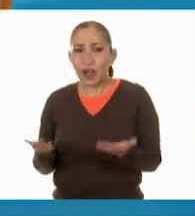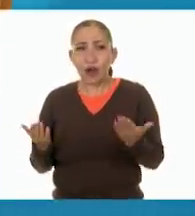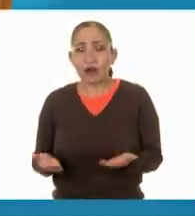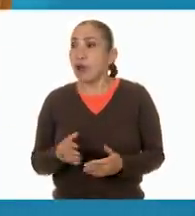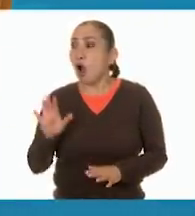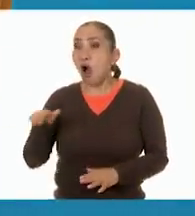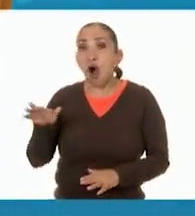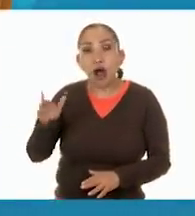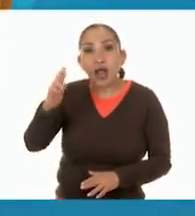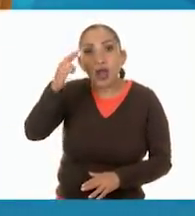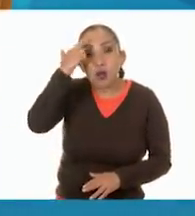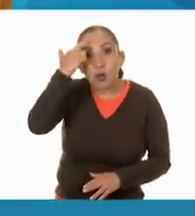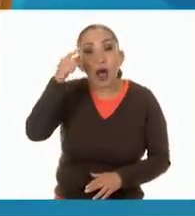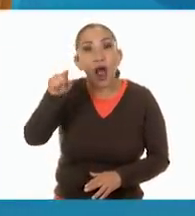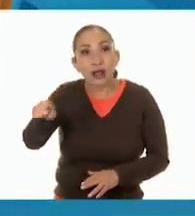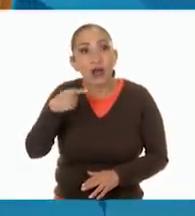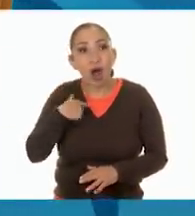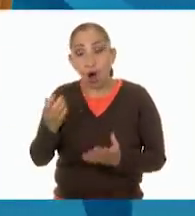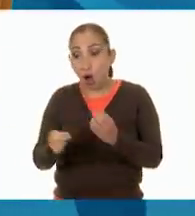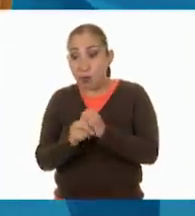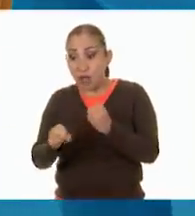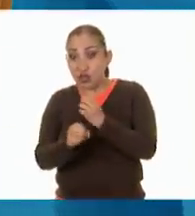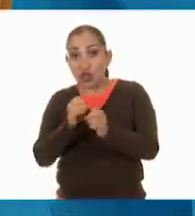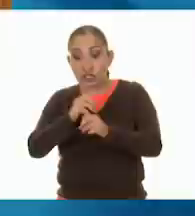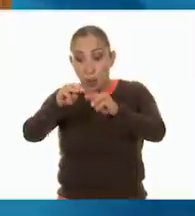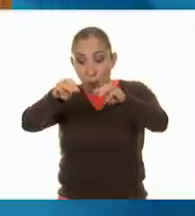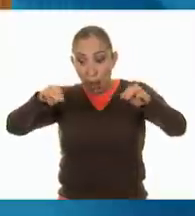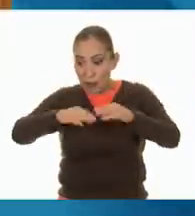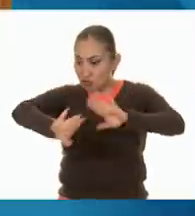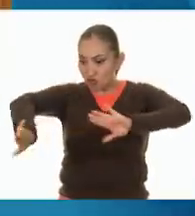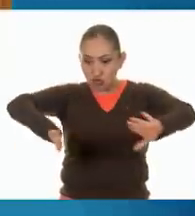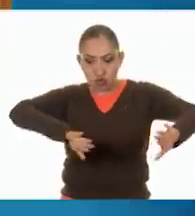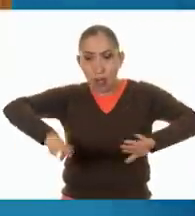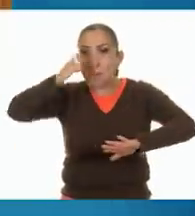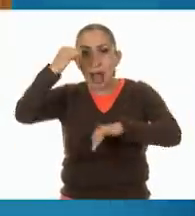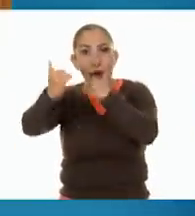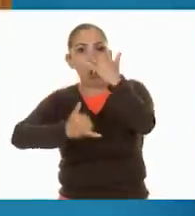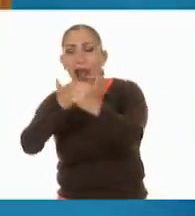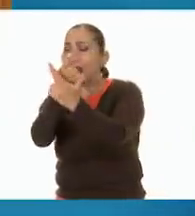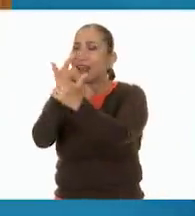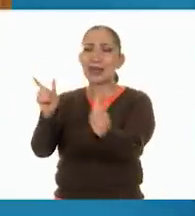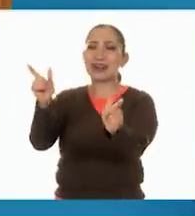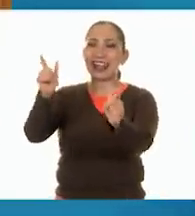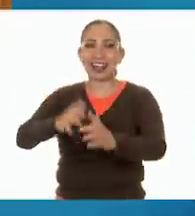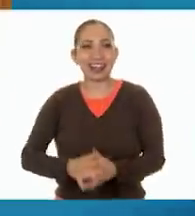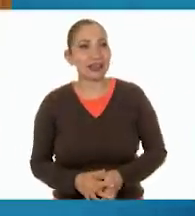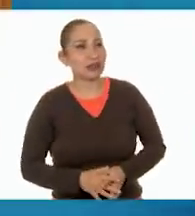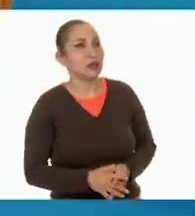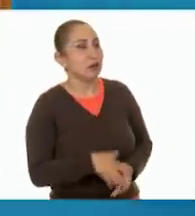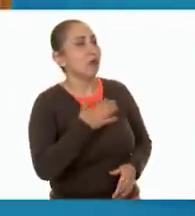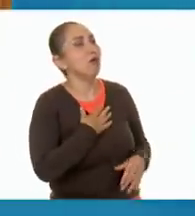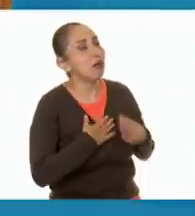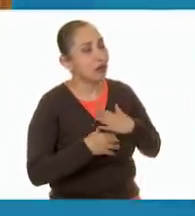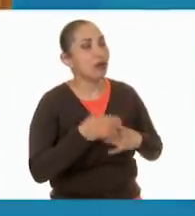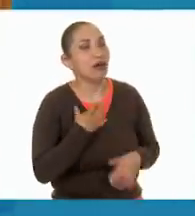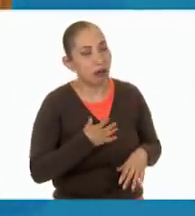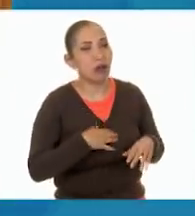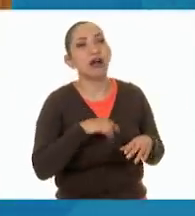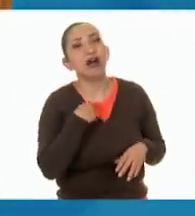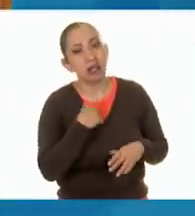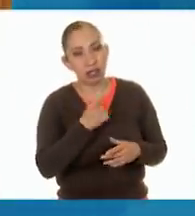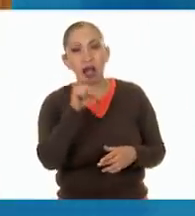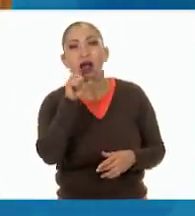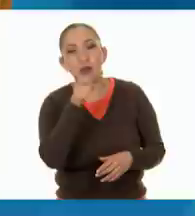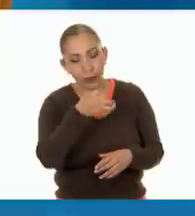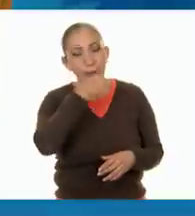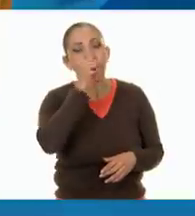¡Oh! ¡Recuerden estar lejos de objetos y de muebles para poder jugar libremente! ¡Y tenga agua simple